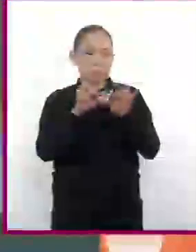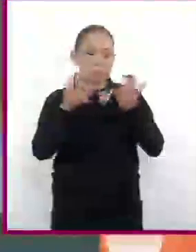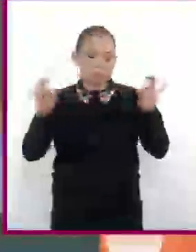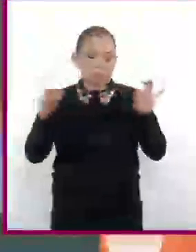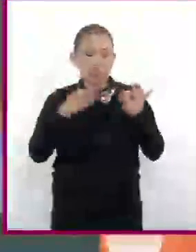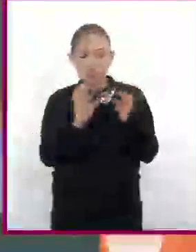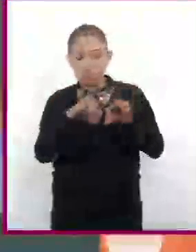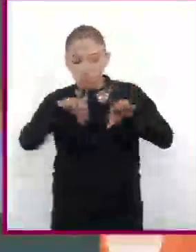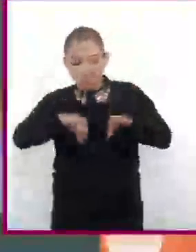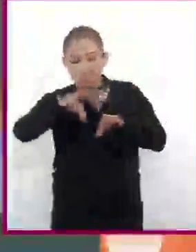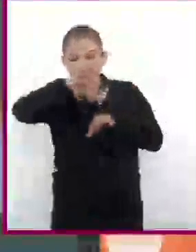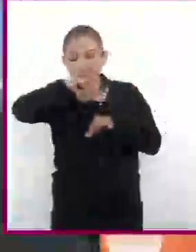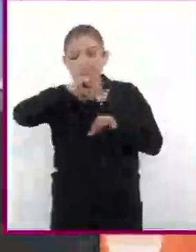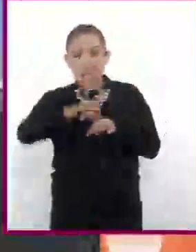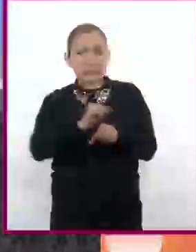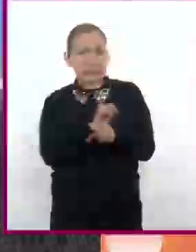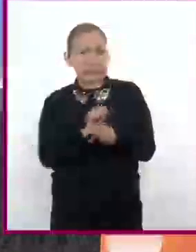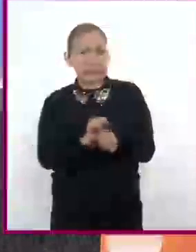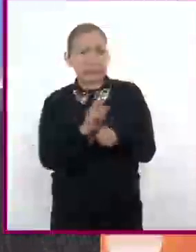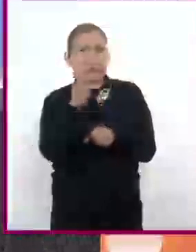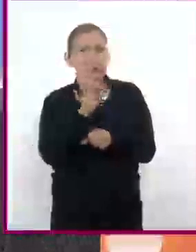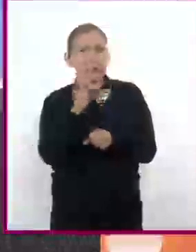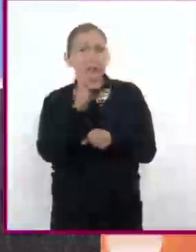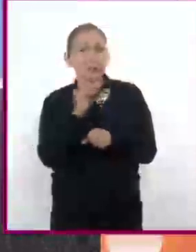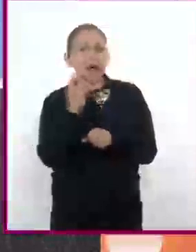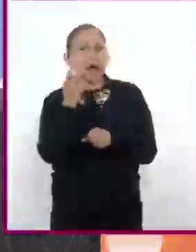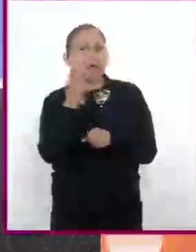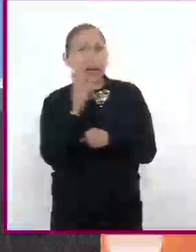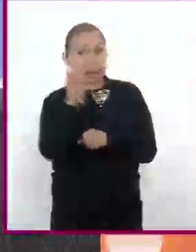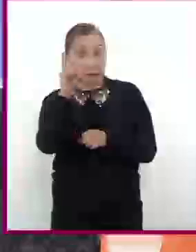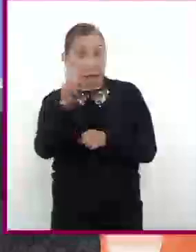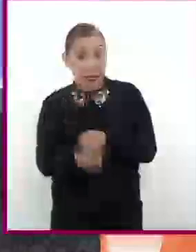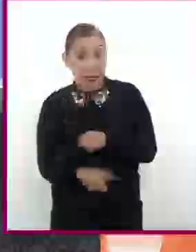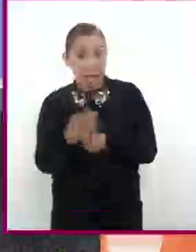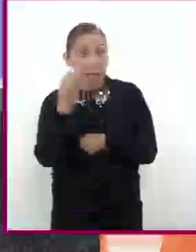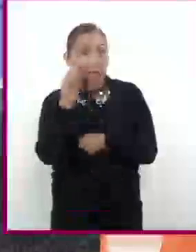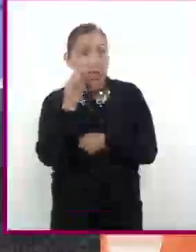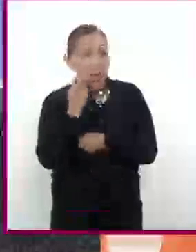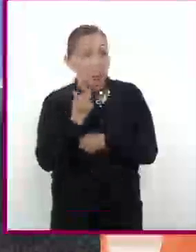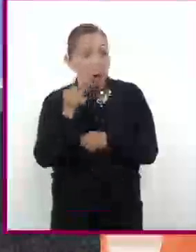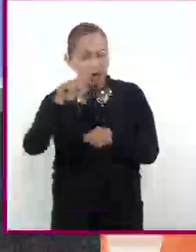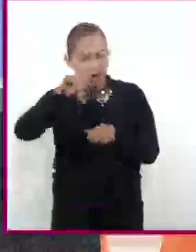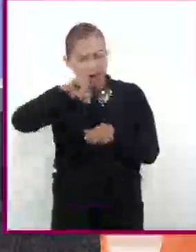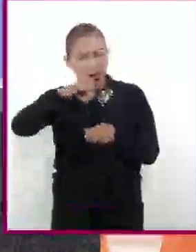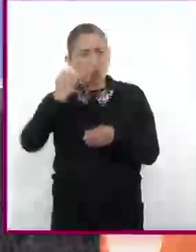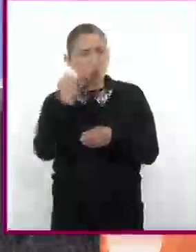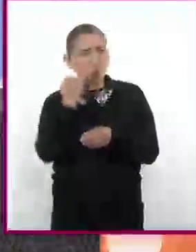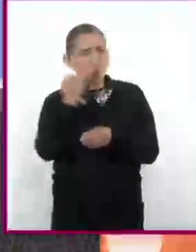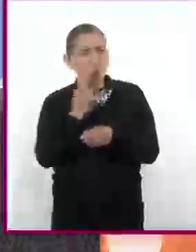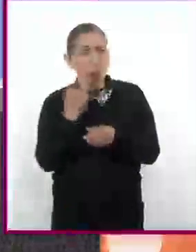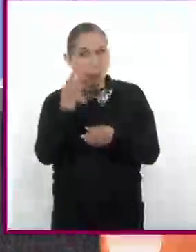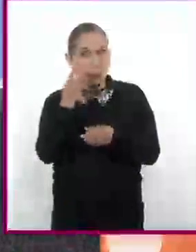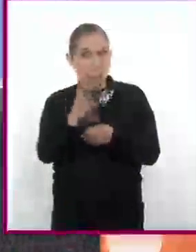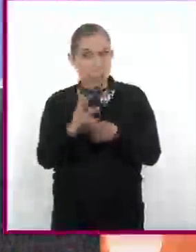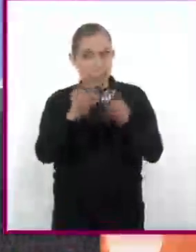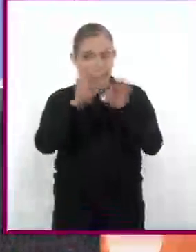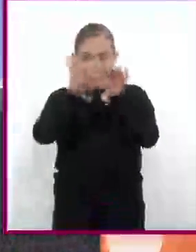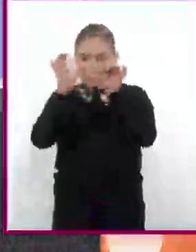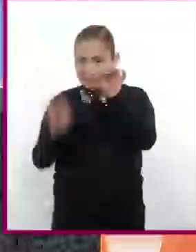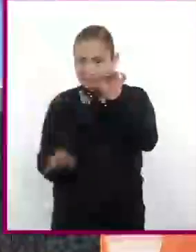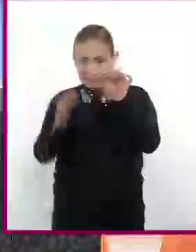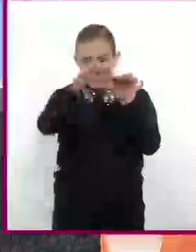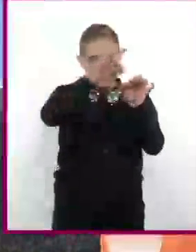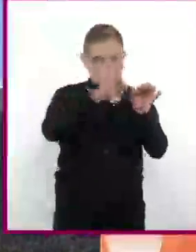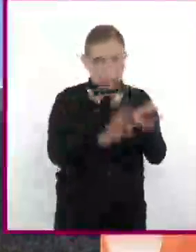Por medio de un sencillo experimento, comprobaremos si es cierto lo del jugo de limón. Introducimos los cables en